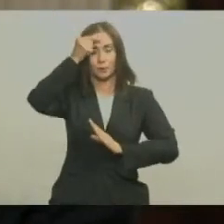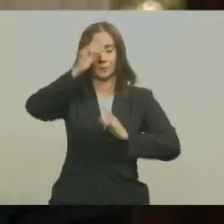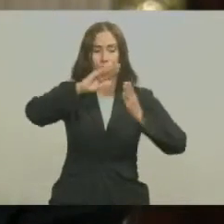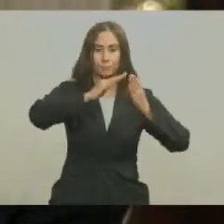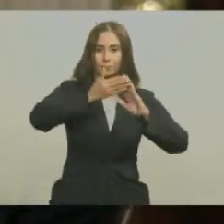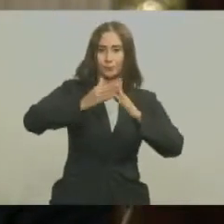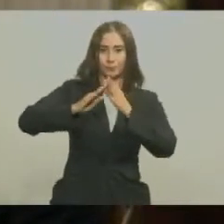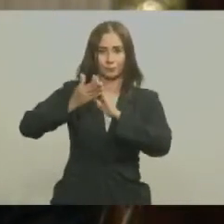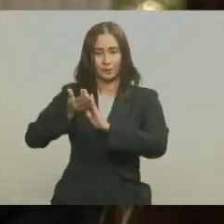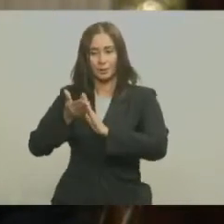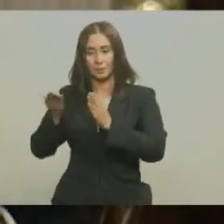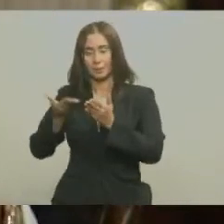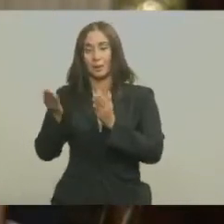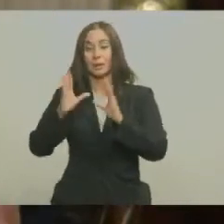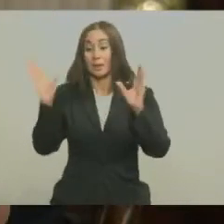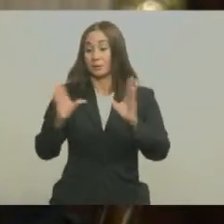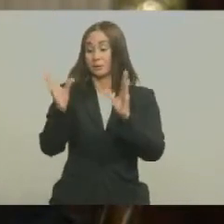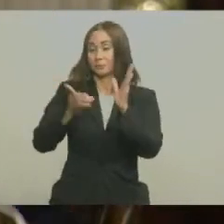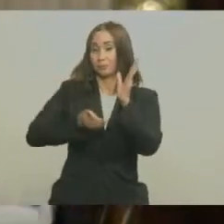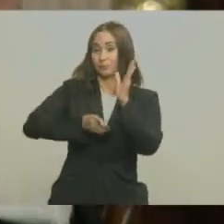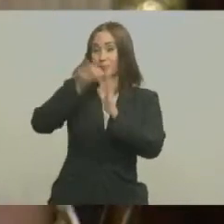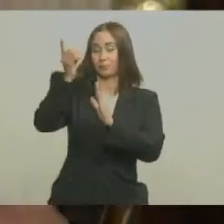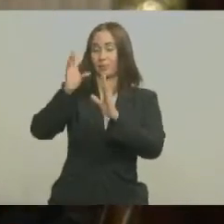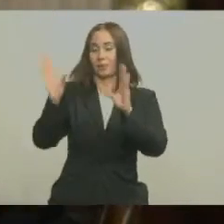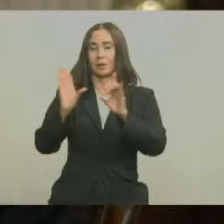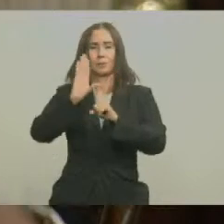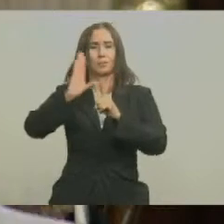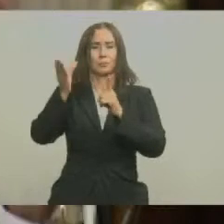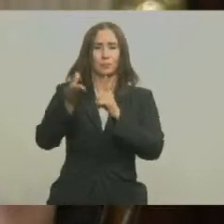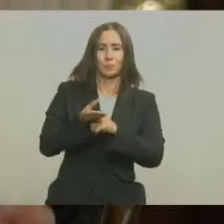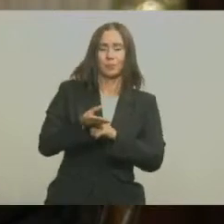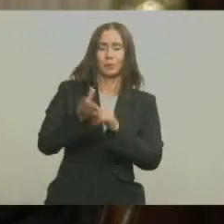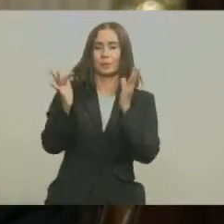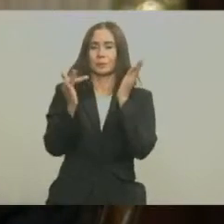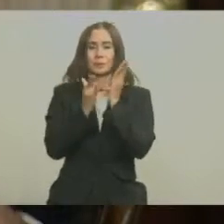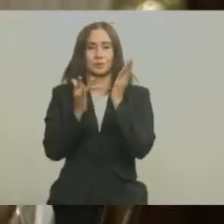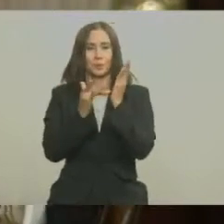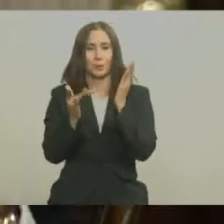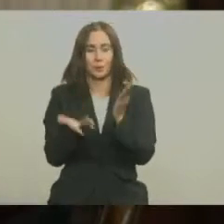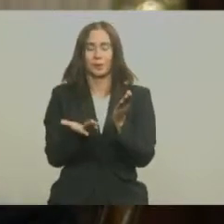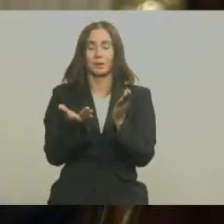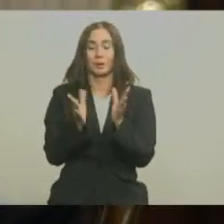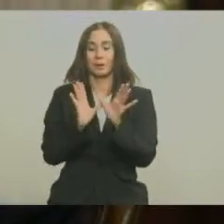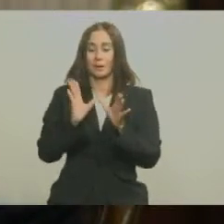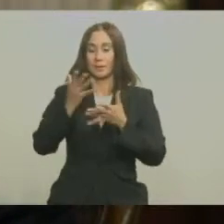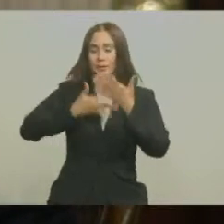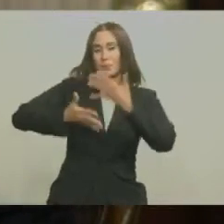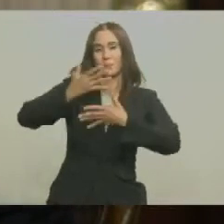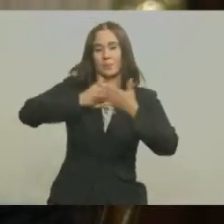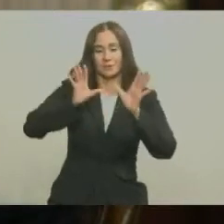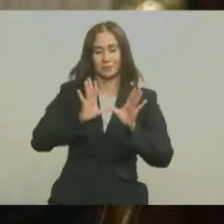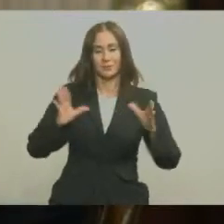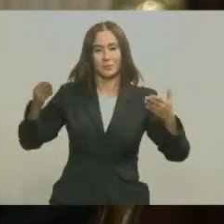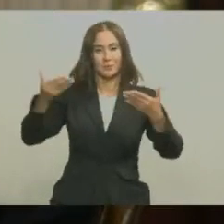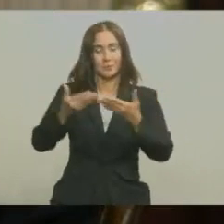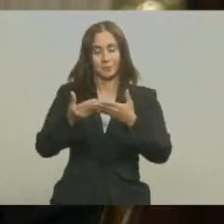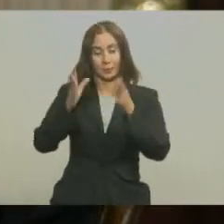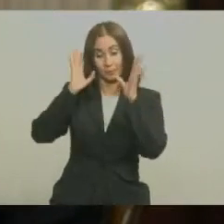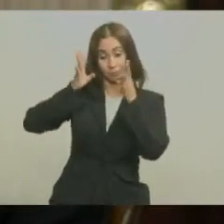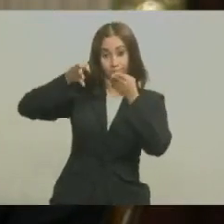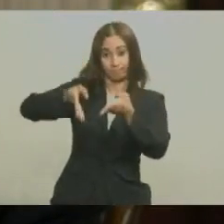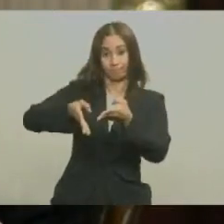locales para desarrollar actividades sociales, culturales, tecnológicas y recreativas dirigidas a